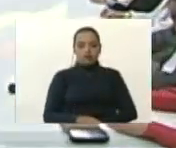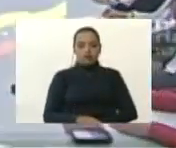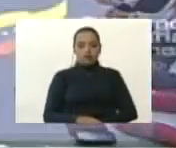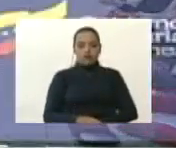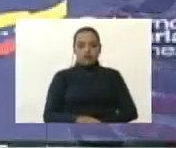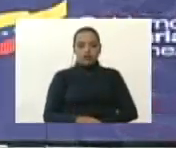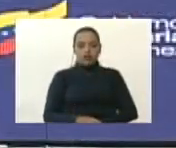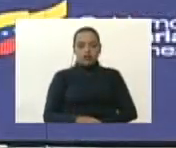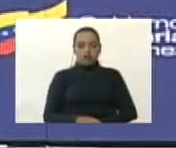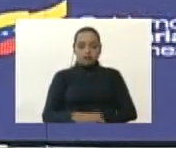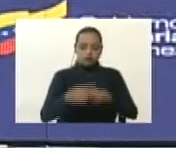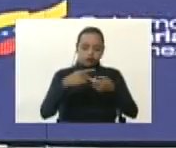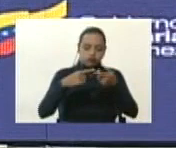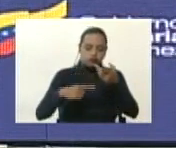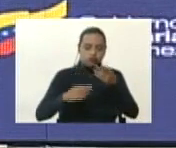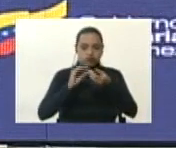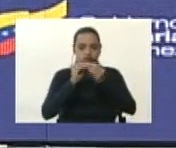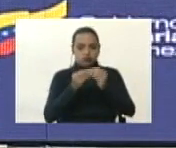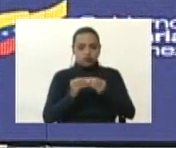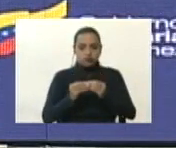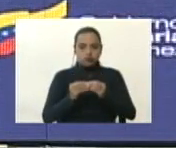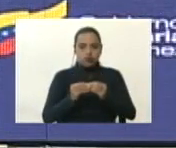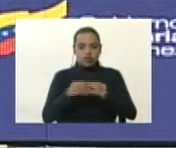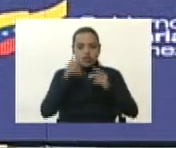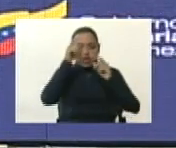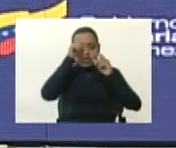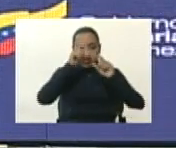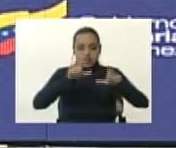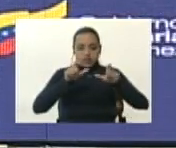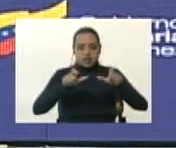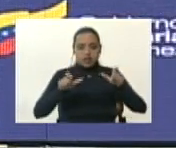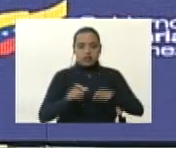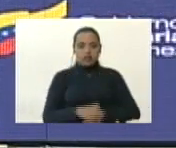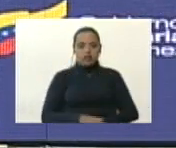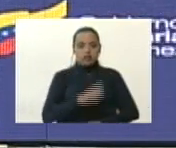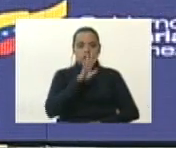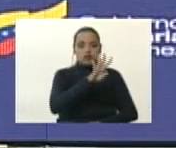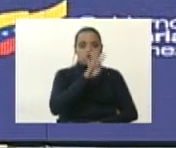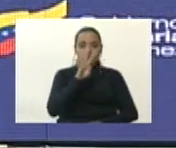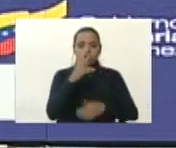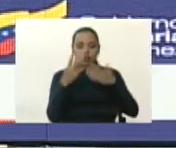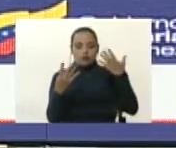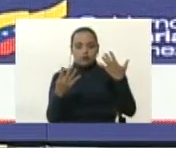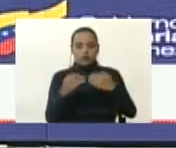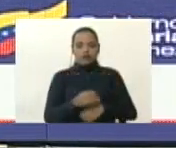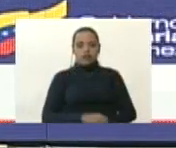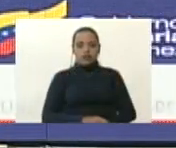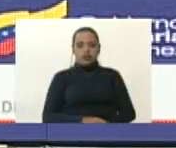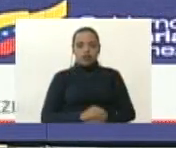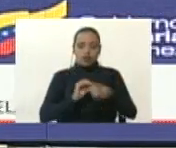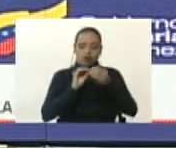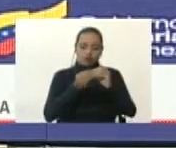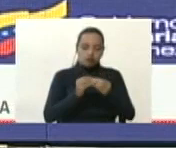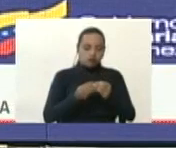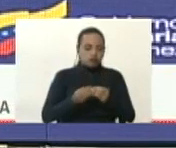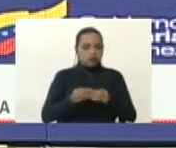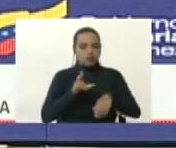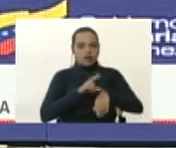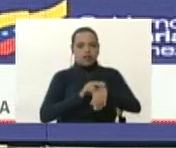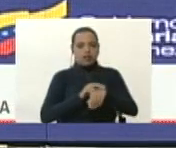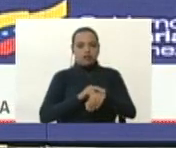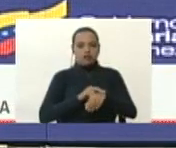Equipos reparados a través de la formación técnica, 449. Equipos reparados y recuperados,